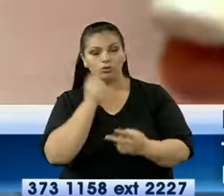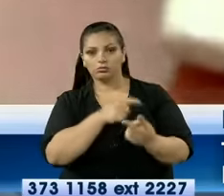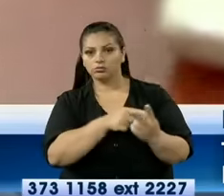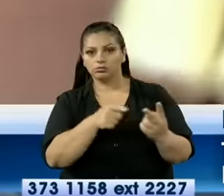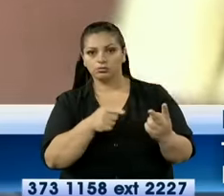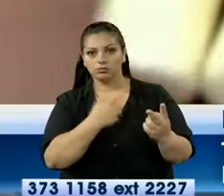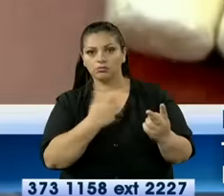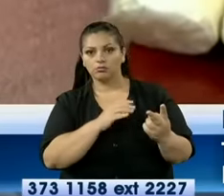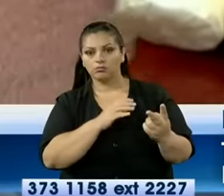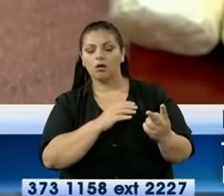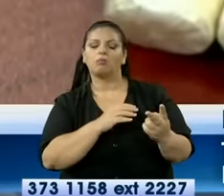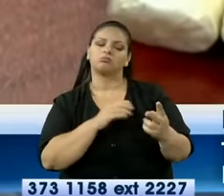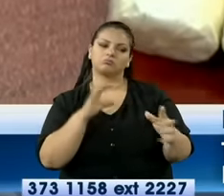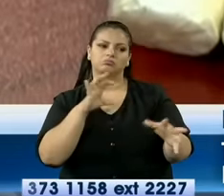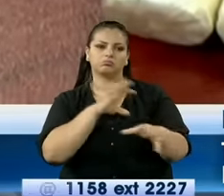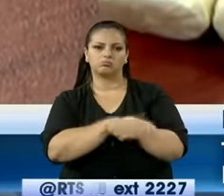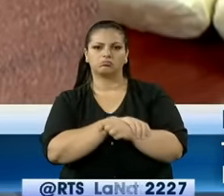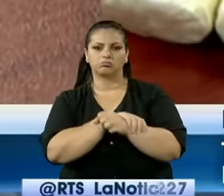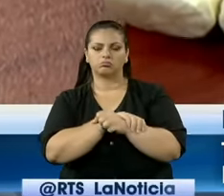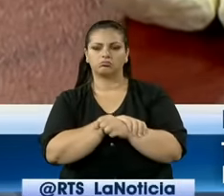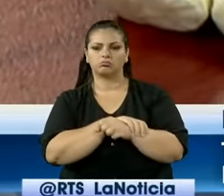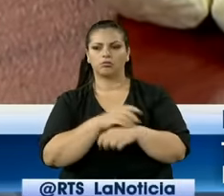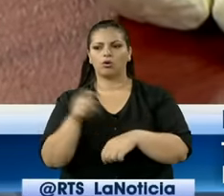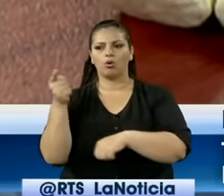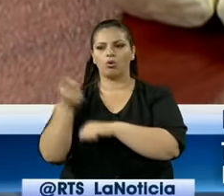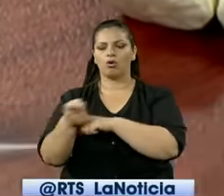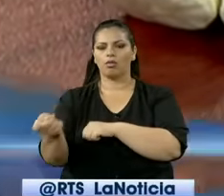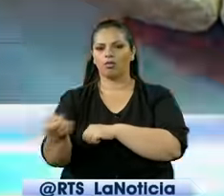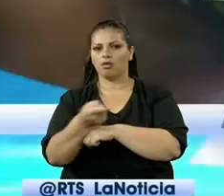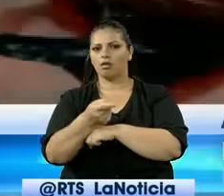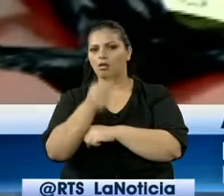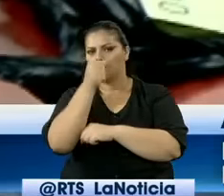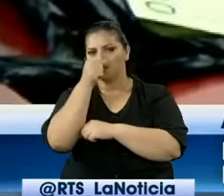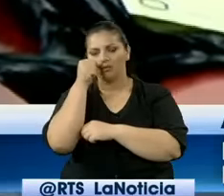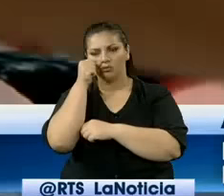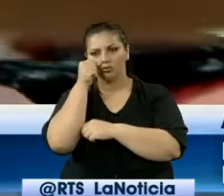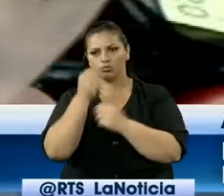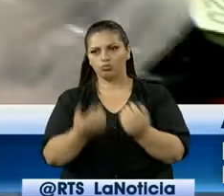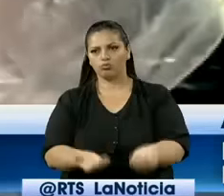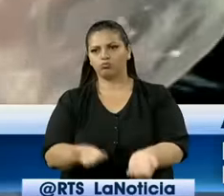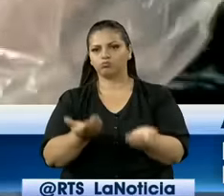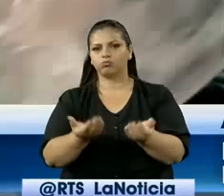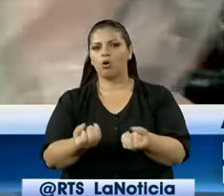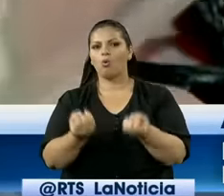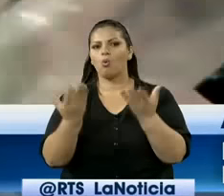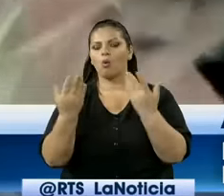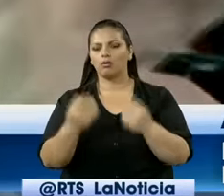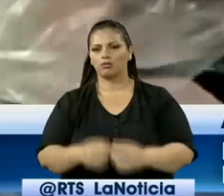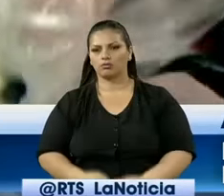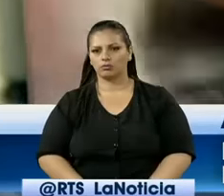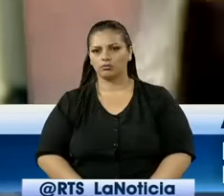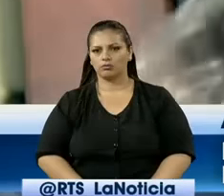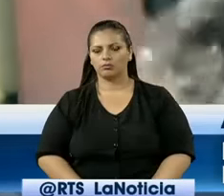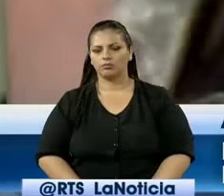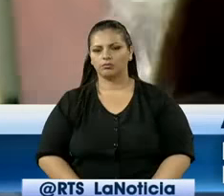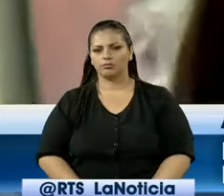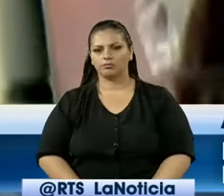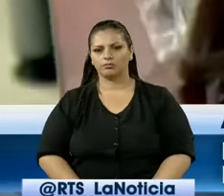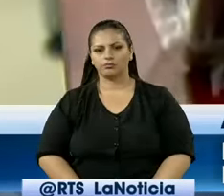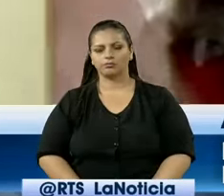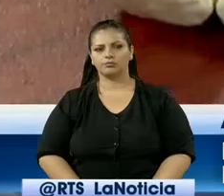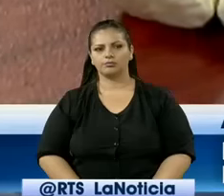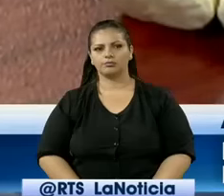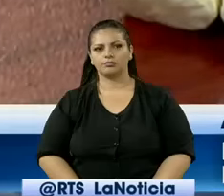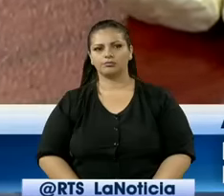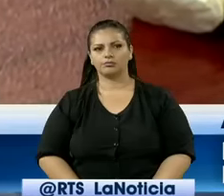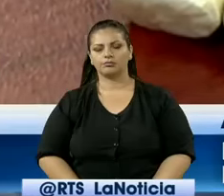realice la verificación, el pesaje, la toma de muestras. Y por otro lado, se